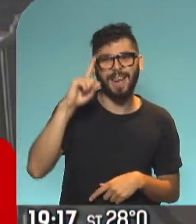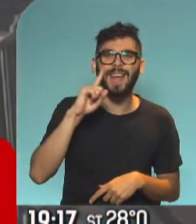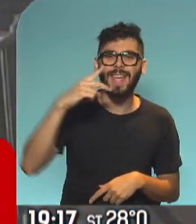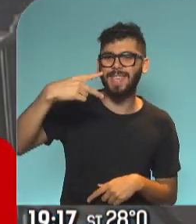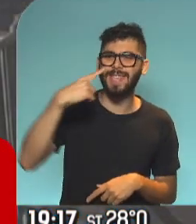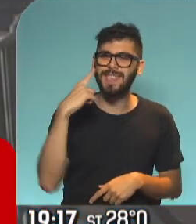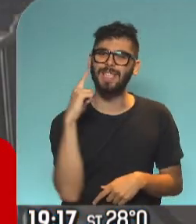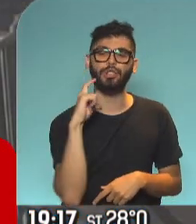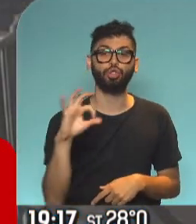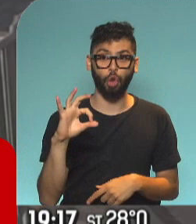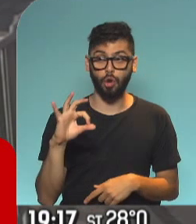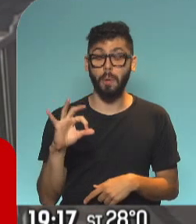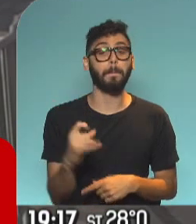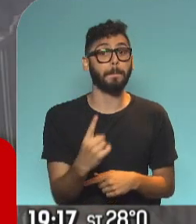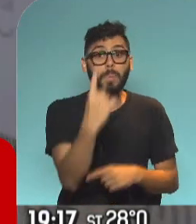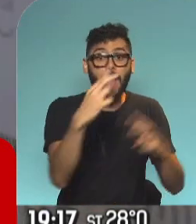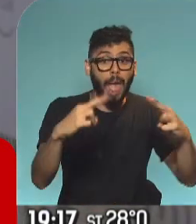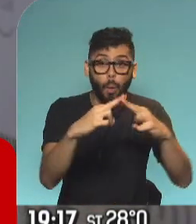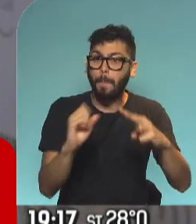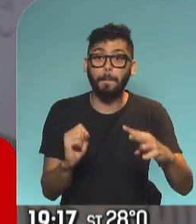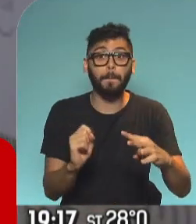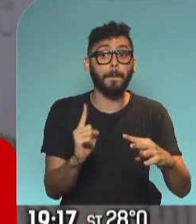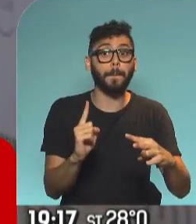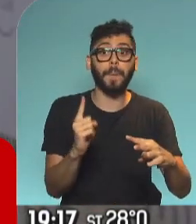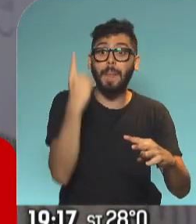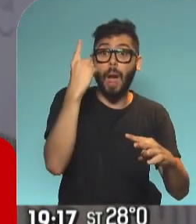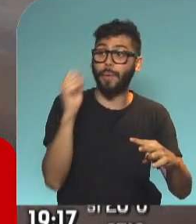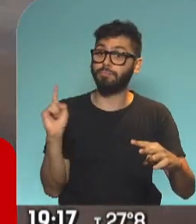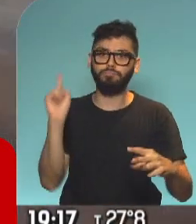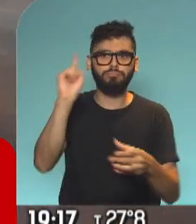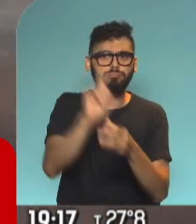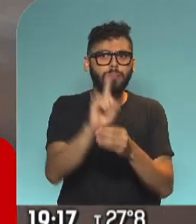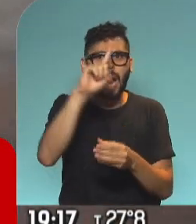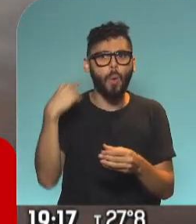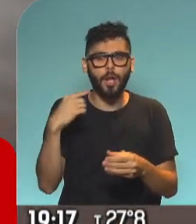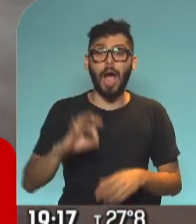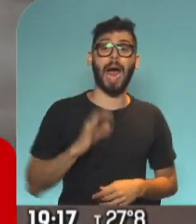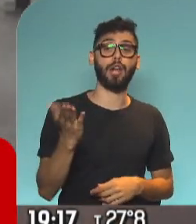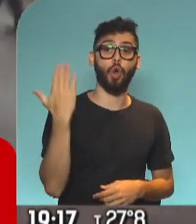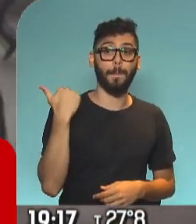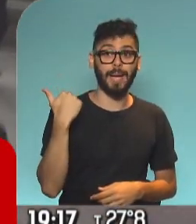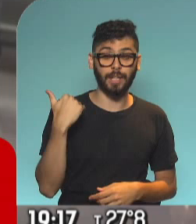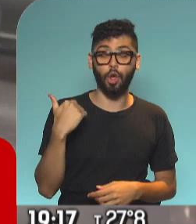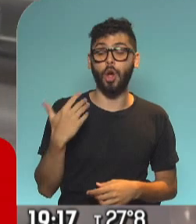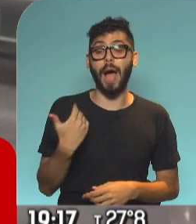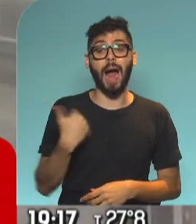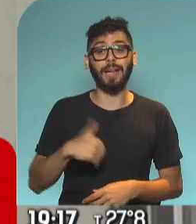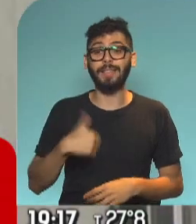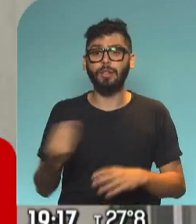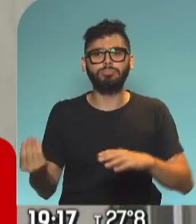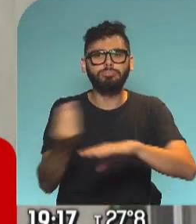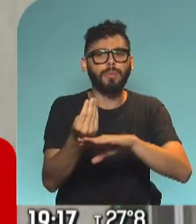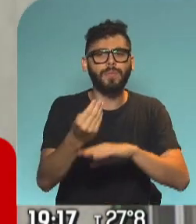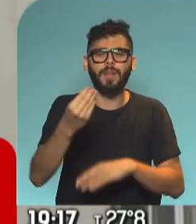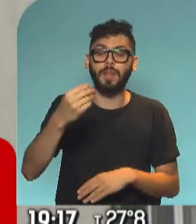a participar por primera vez el presidente Alberto Fernández. El año pasado el representante argentino fue Guillermo